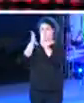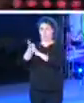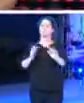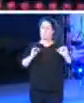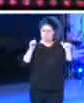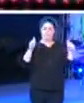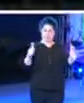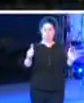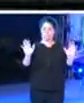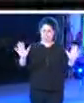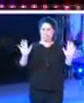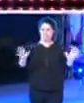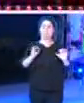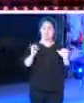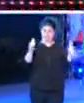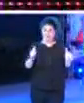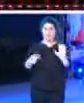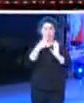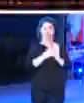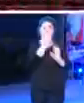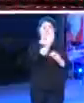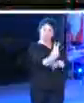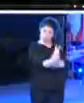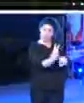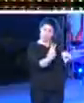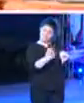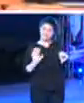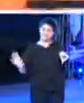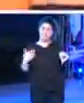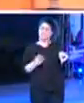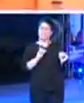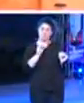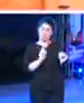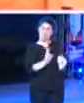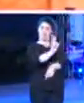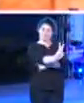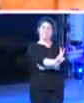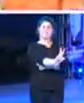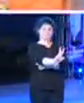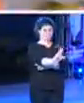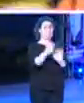empezar. Le damos un 2, un